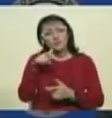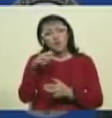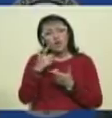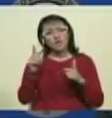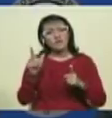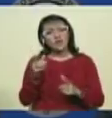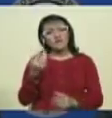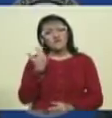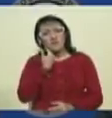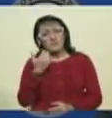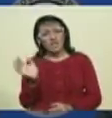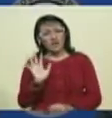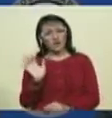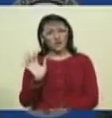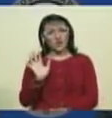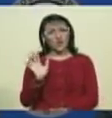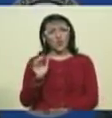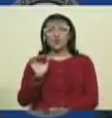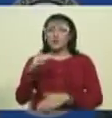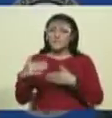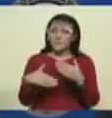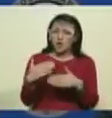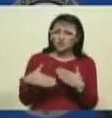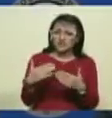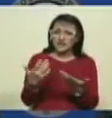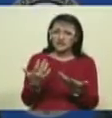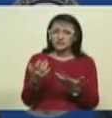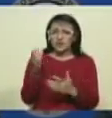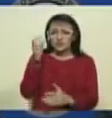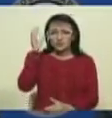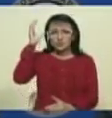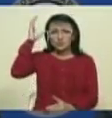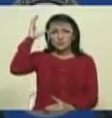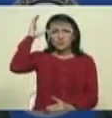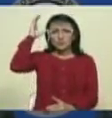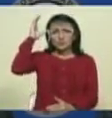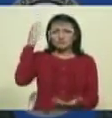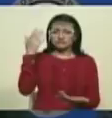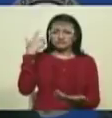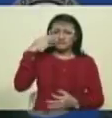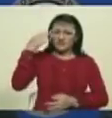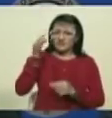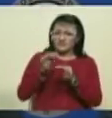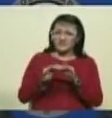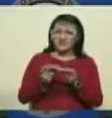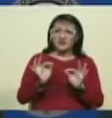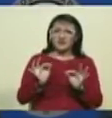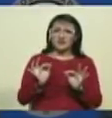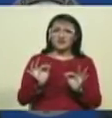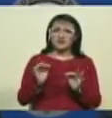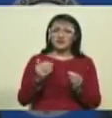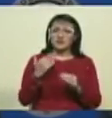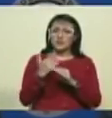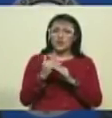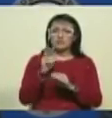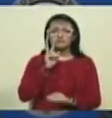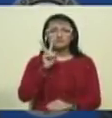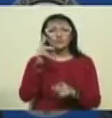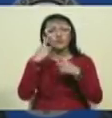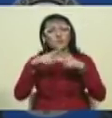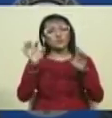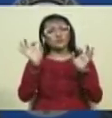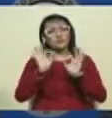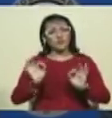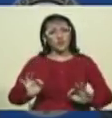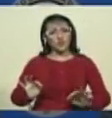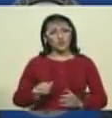enfermedad, es una virtud, es un proceso, es una siembra, es un cultivo, es una convicción, es un proyecto, una visión de mundo. Y